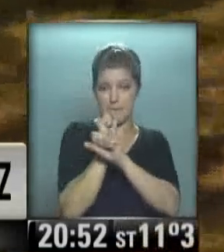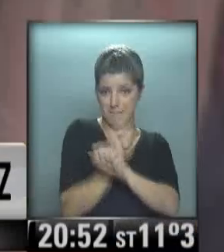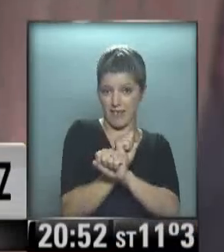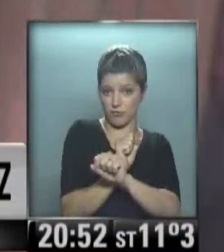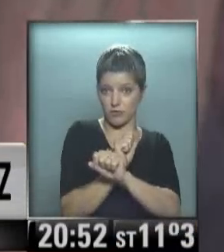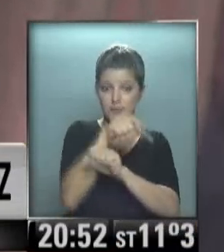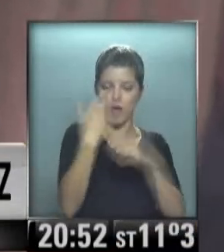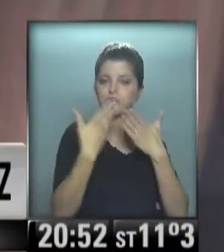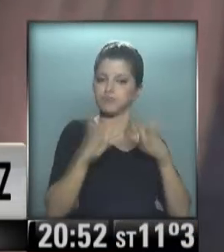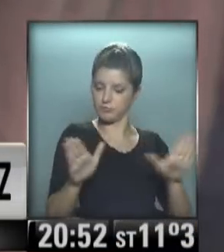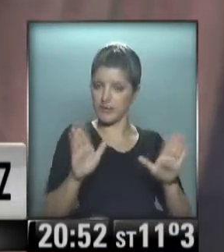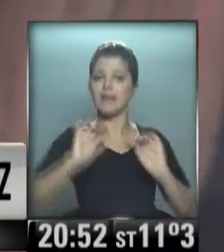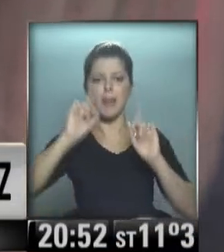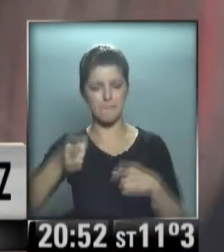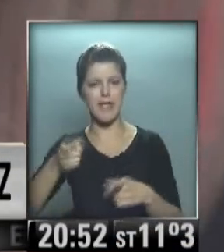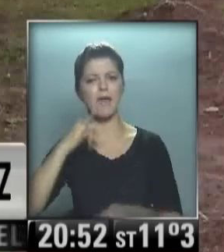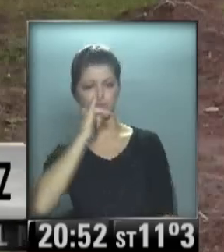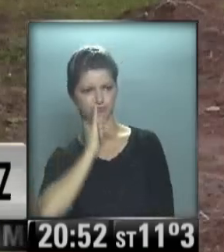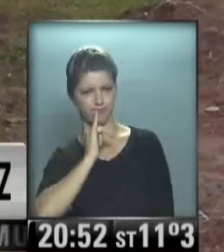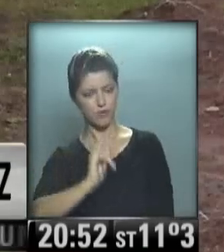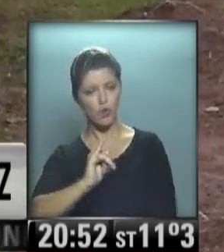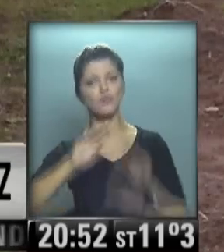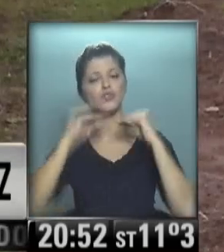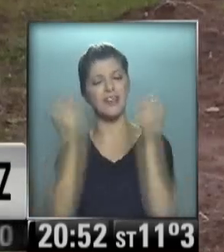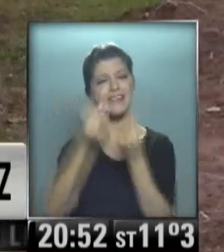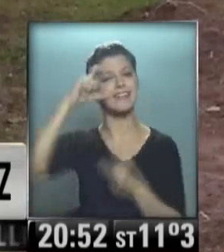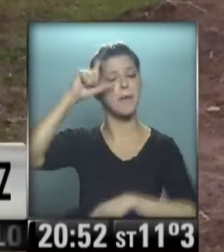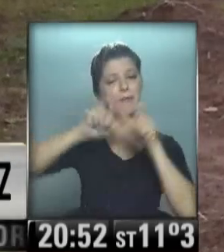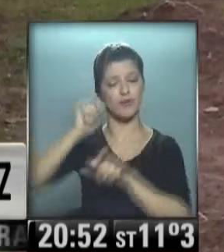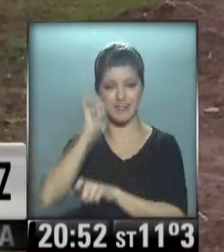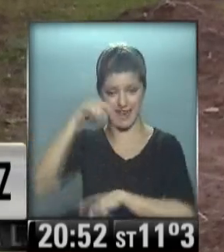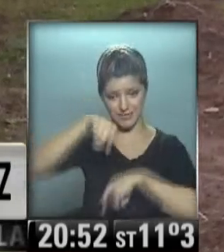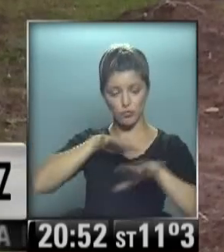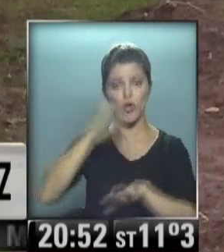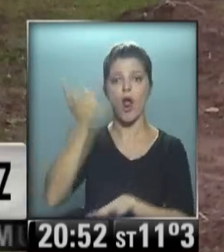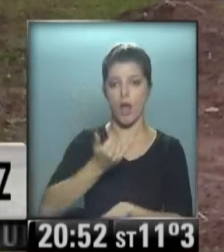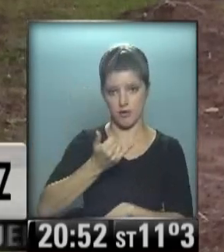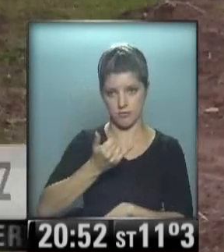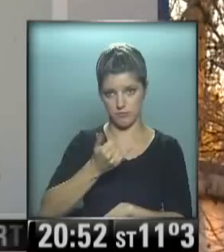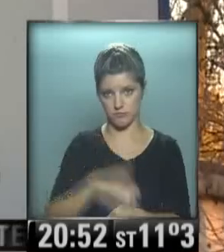policía y además denuncian que hay 10 heridos en los enfrentamientos.